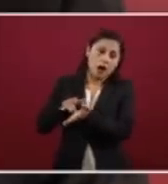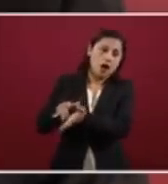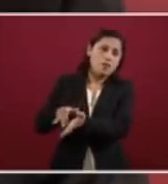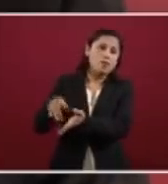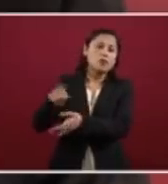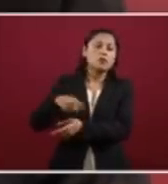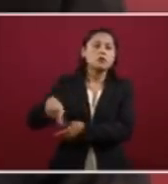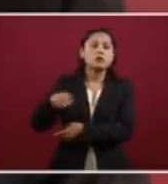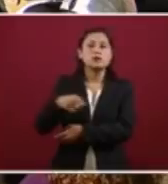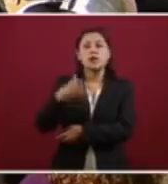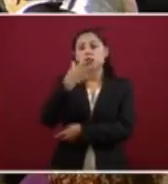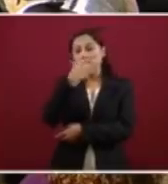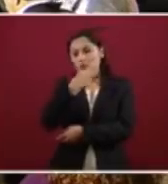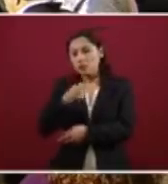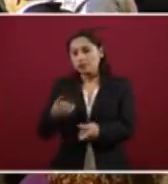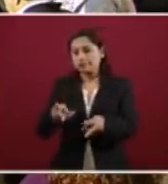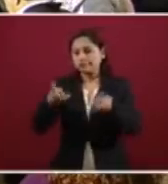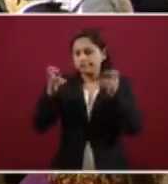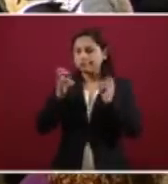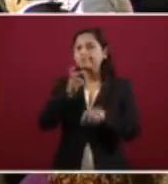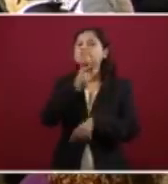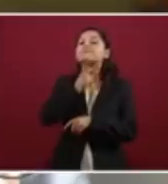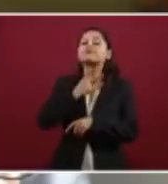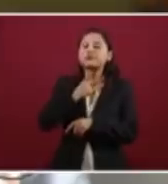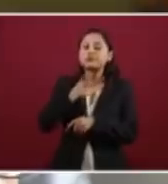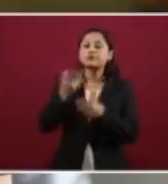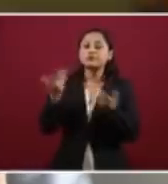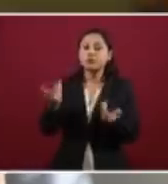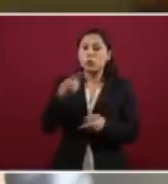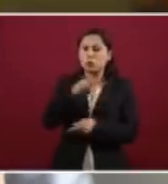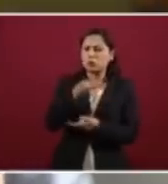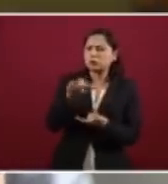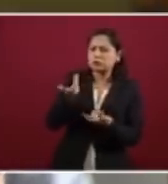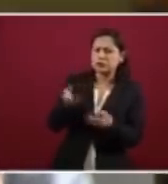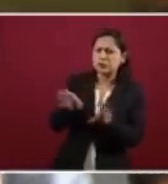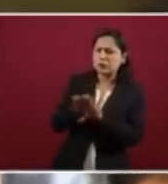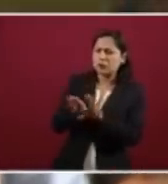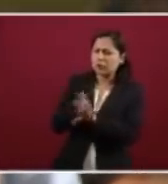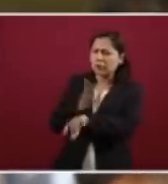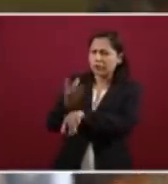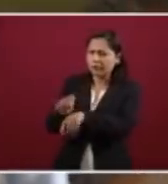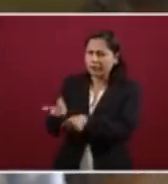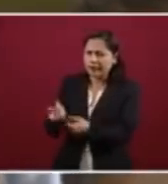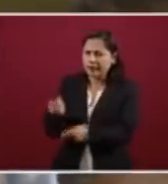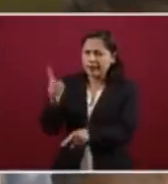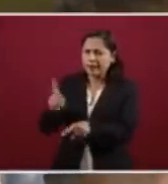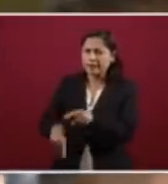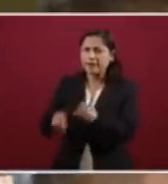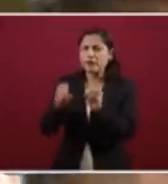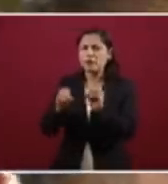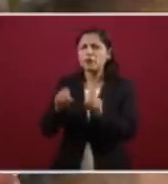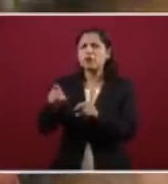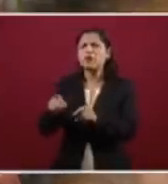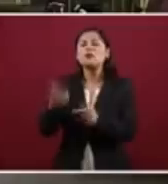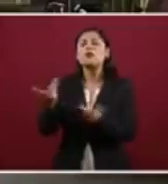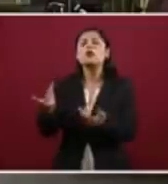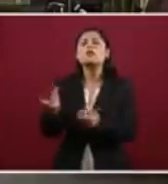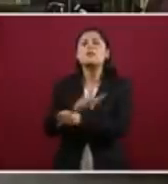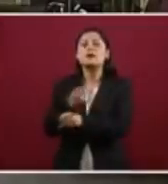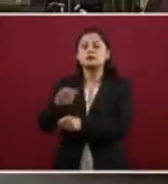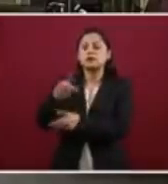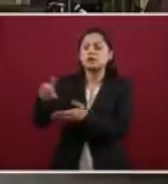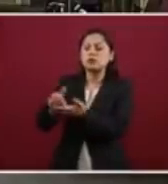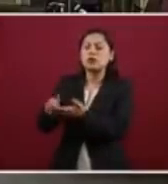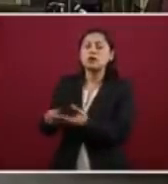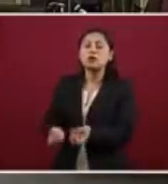si qué estrategia está implementando y si tienen algún mapeo de cuántas localidades hay en ese sentido en Puebla. Muy bien.